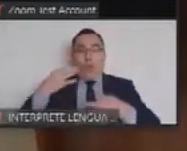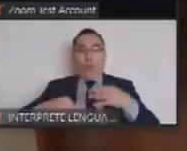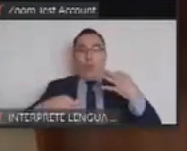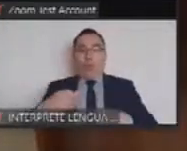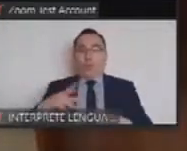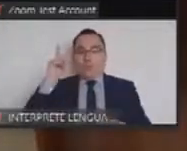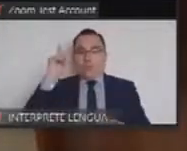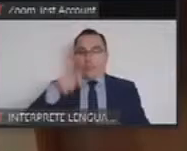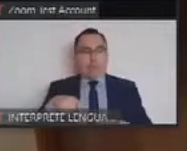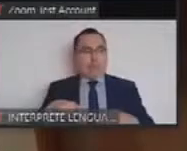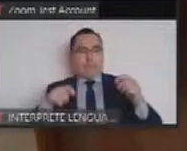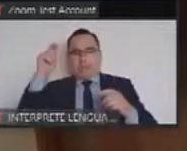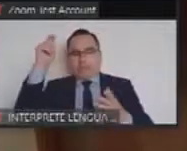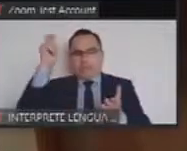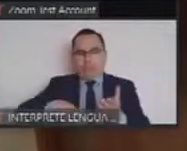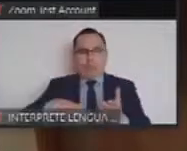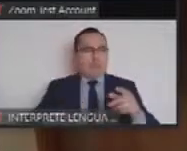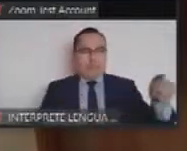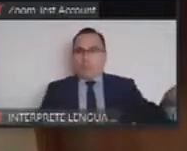pleitos,